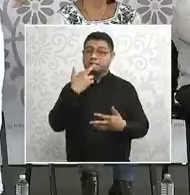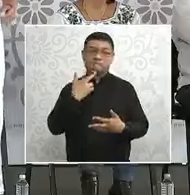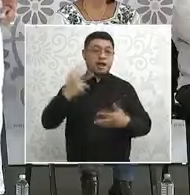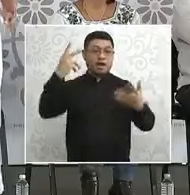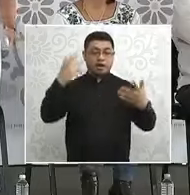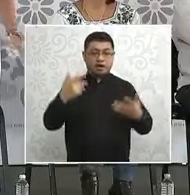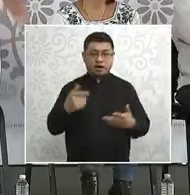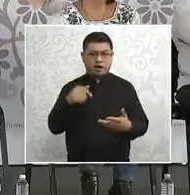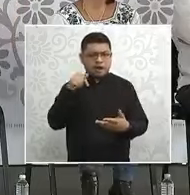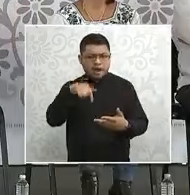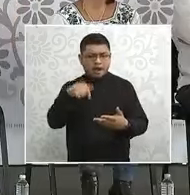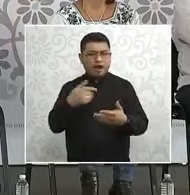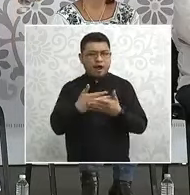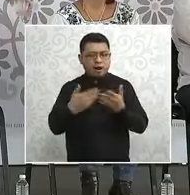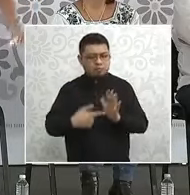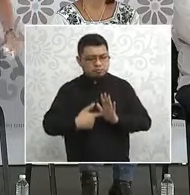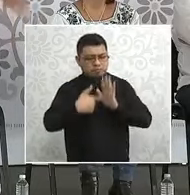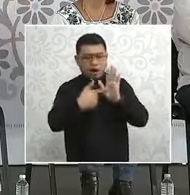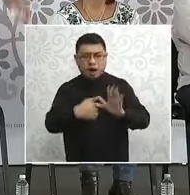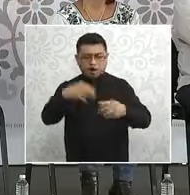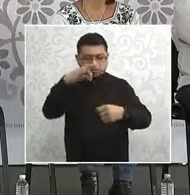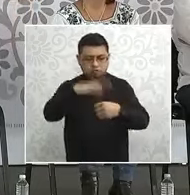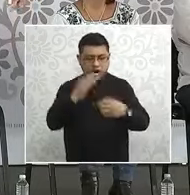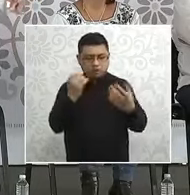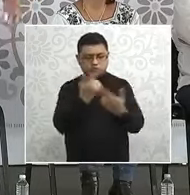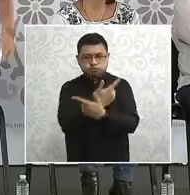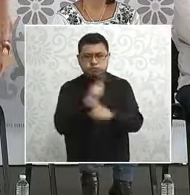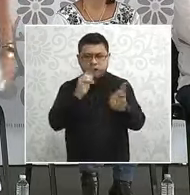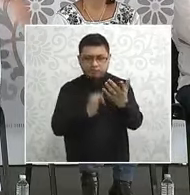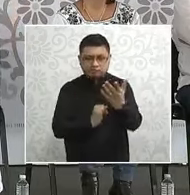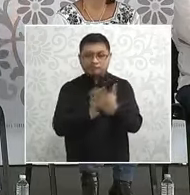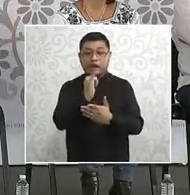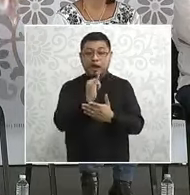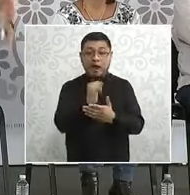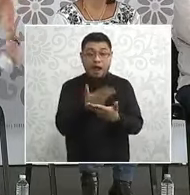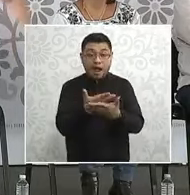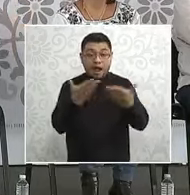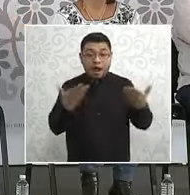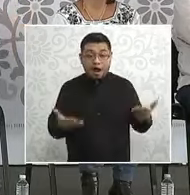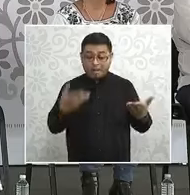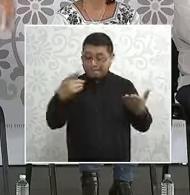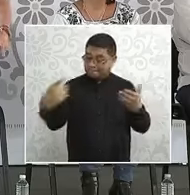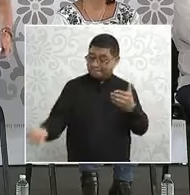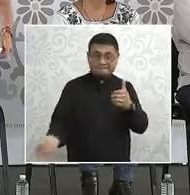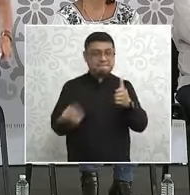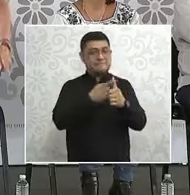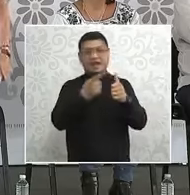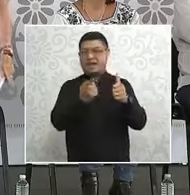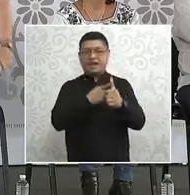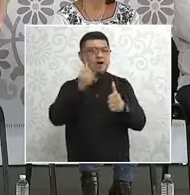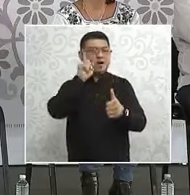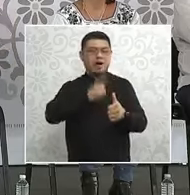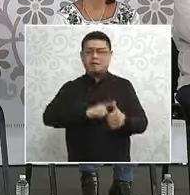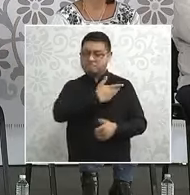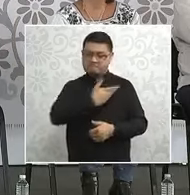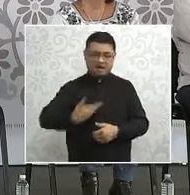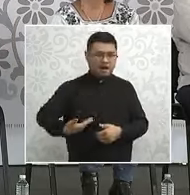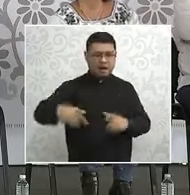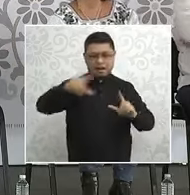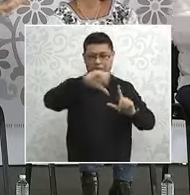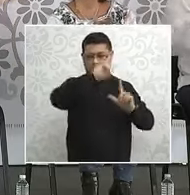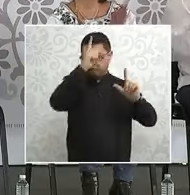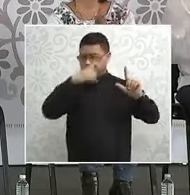democracia que hoy tenemos a la primera presidenta de América del Norte Así que